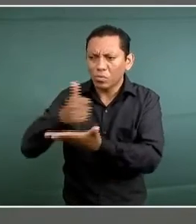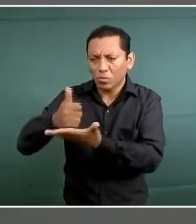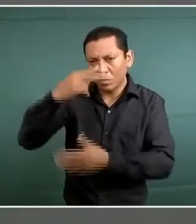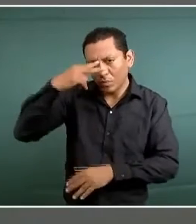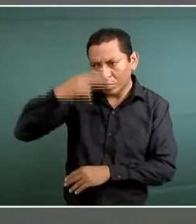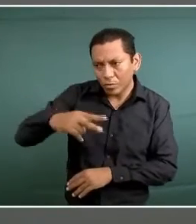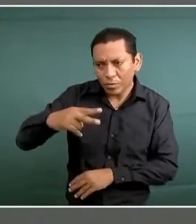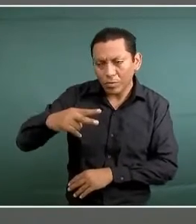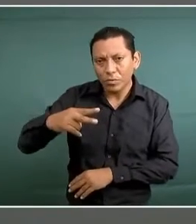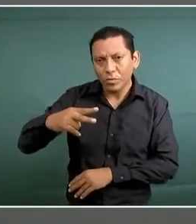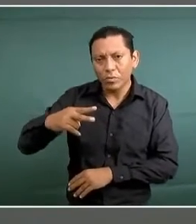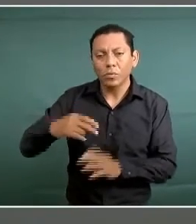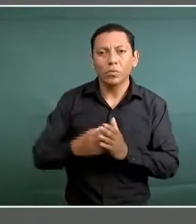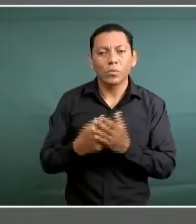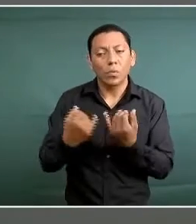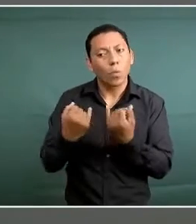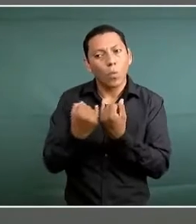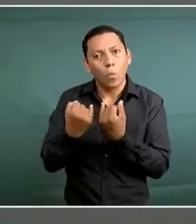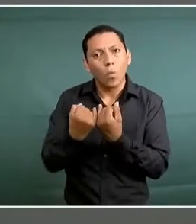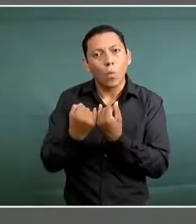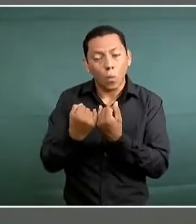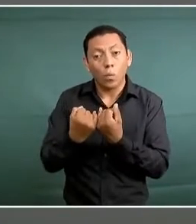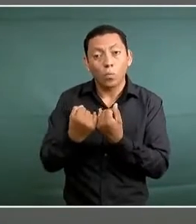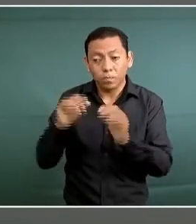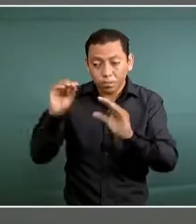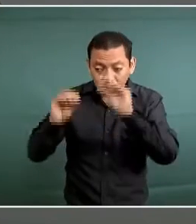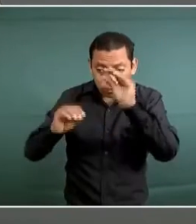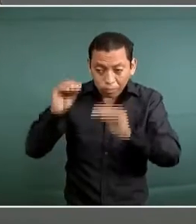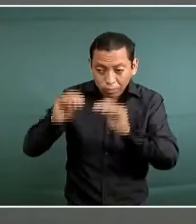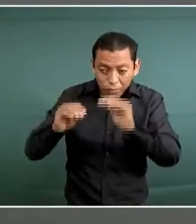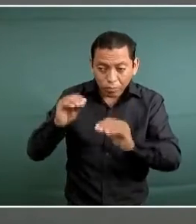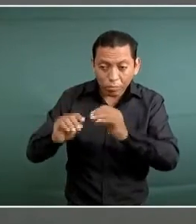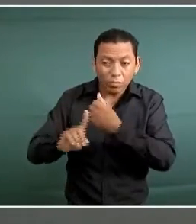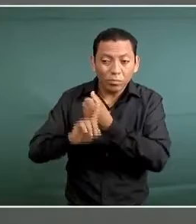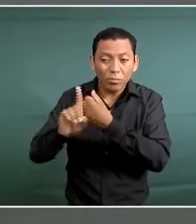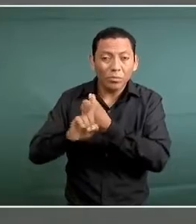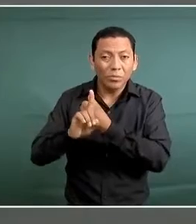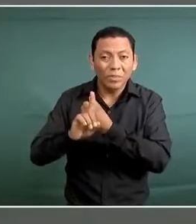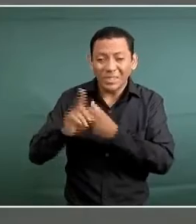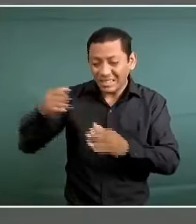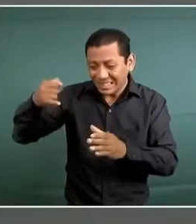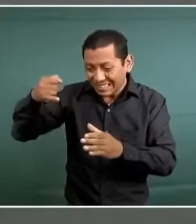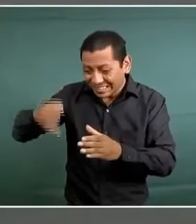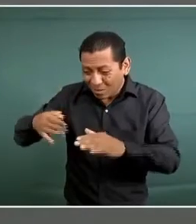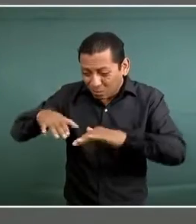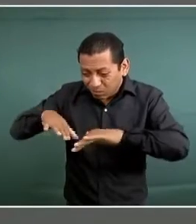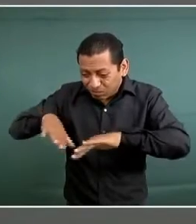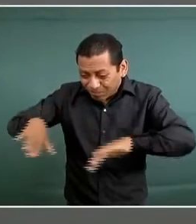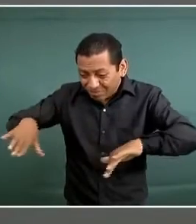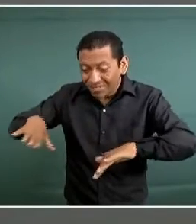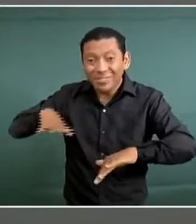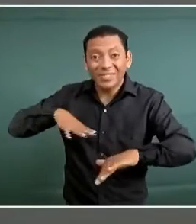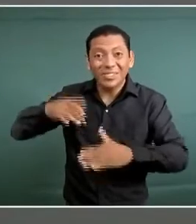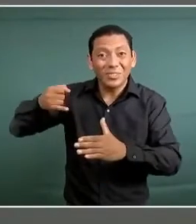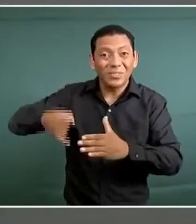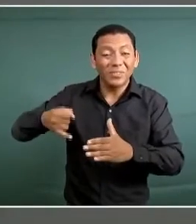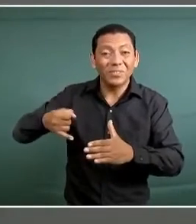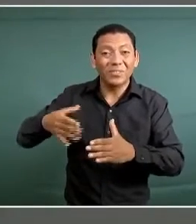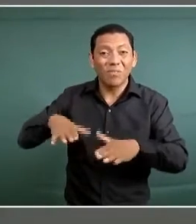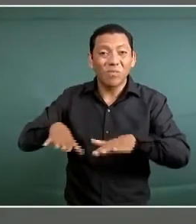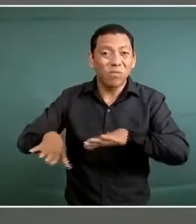sino se va también a resolver el problema de hundimientos porque